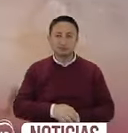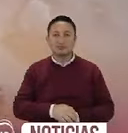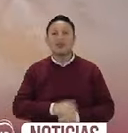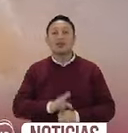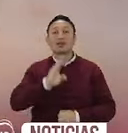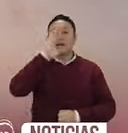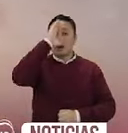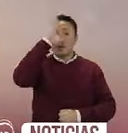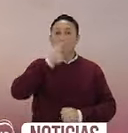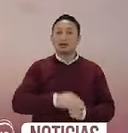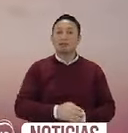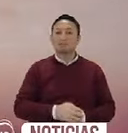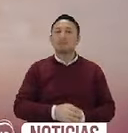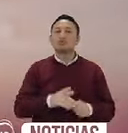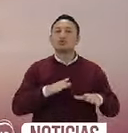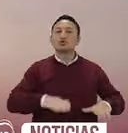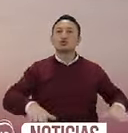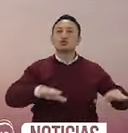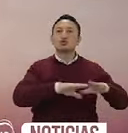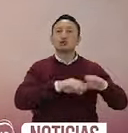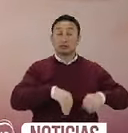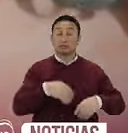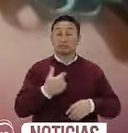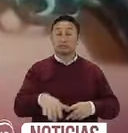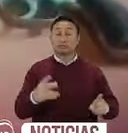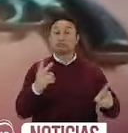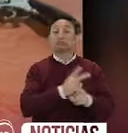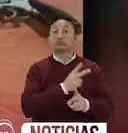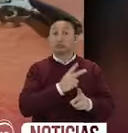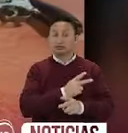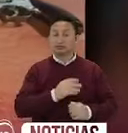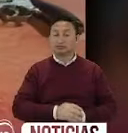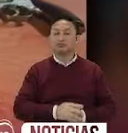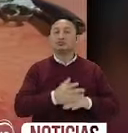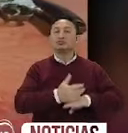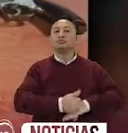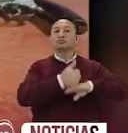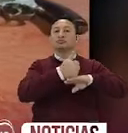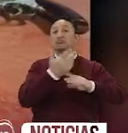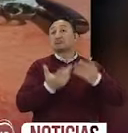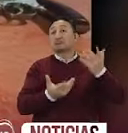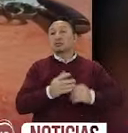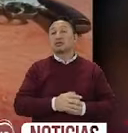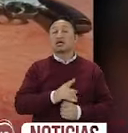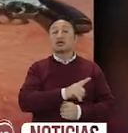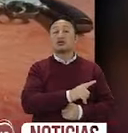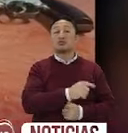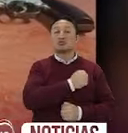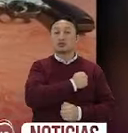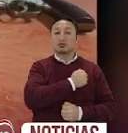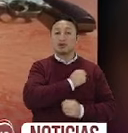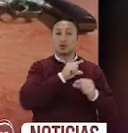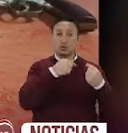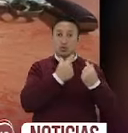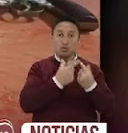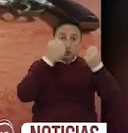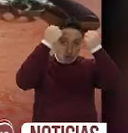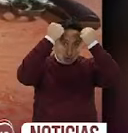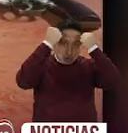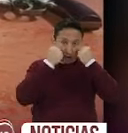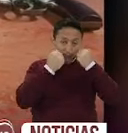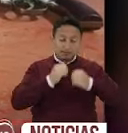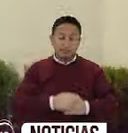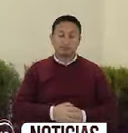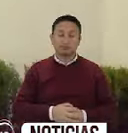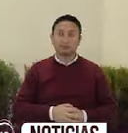de la policía, el sector es considerado como zona caliente, por lo que las autoridades no descartan que dichas armas pertenezcan a grupos criminales que operan